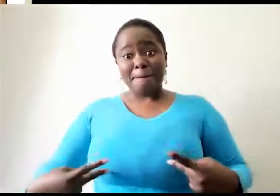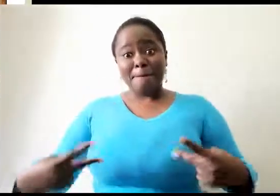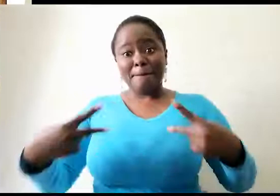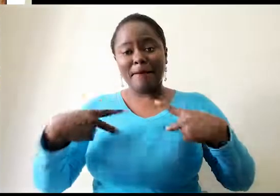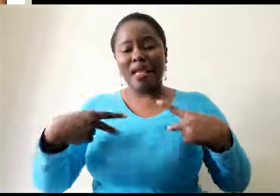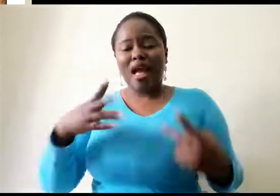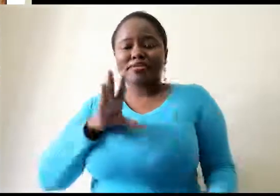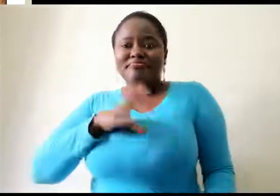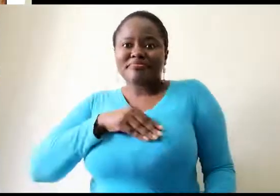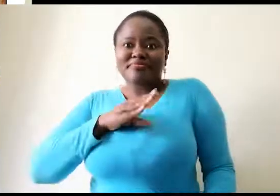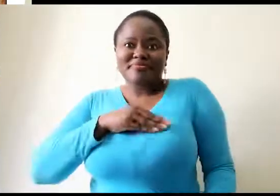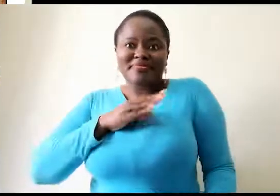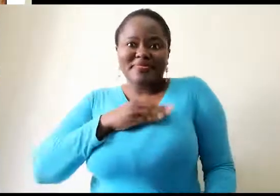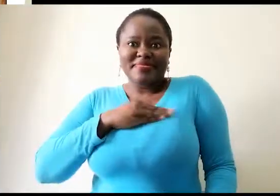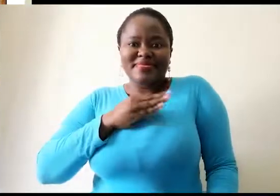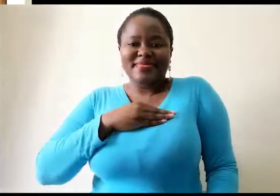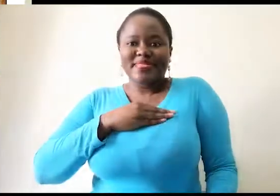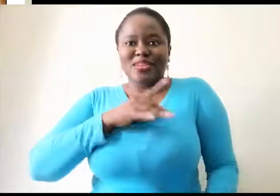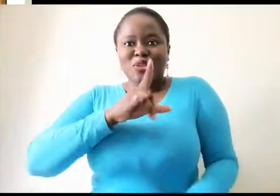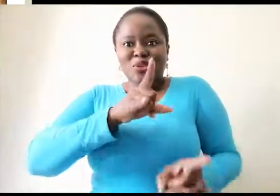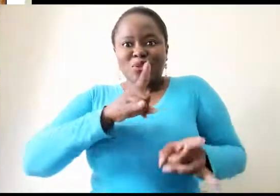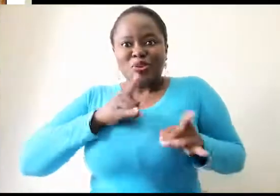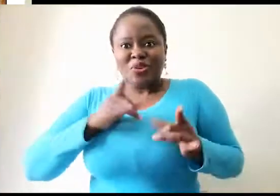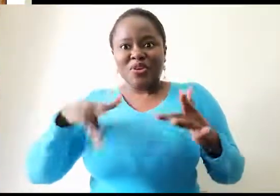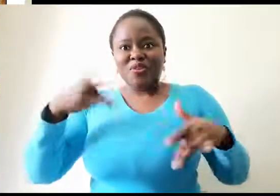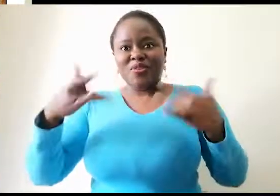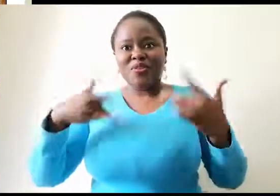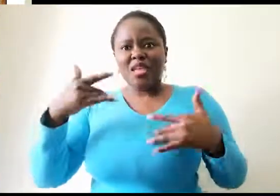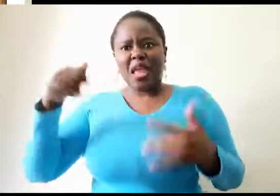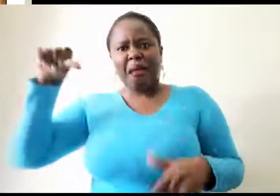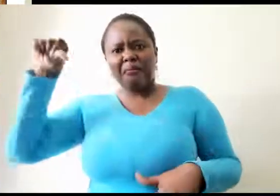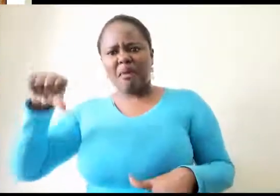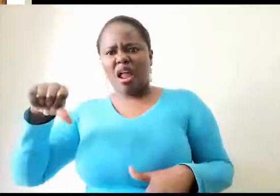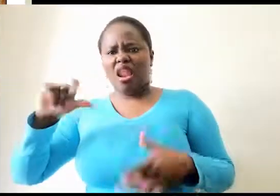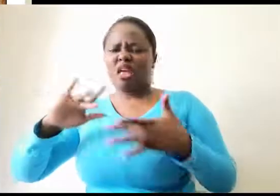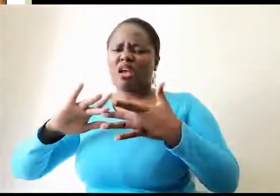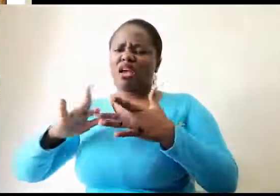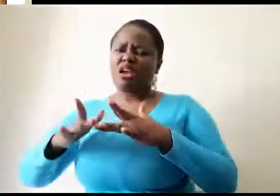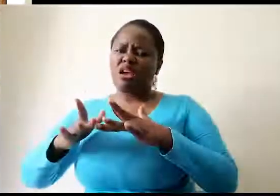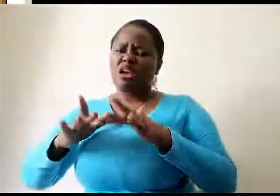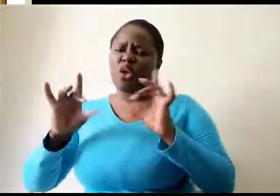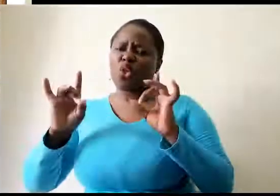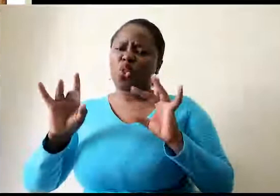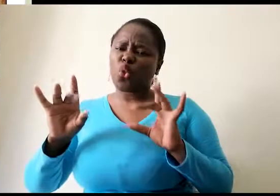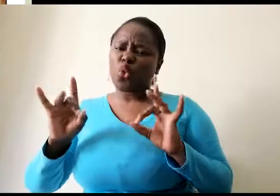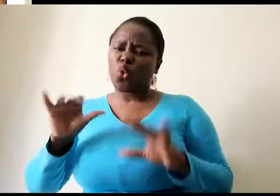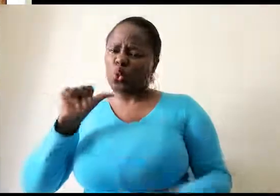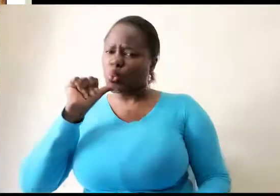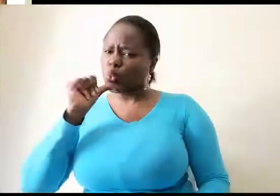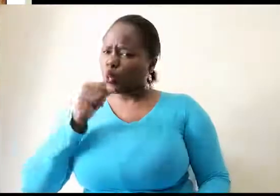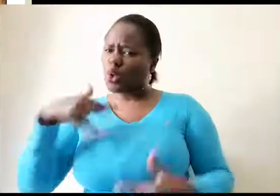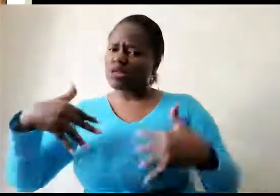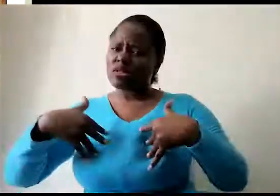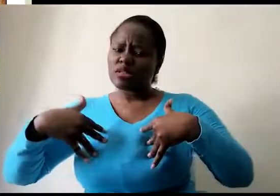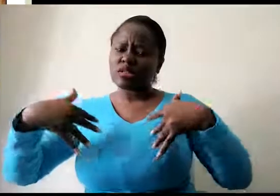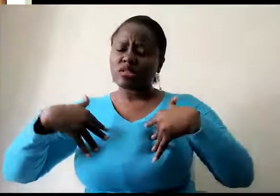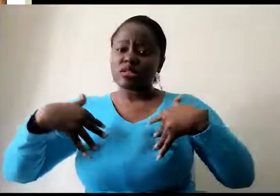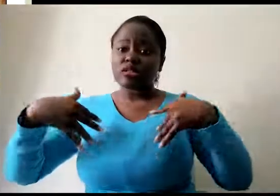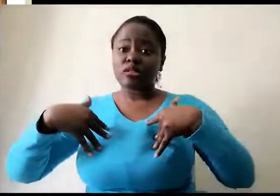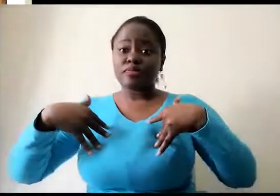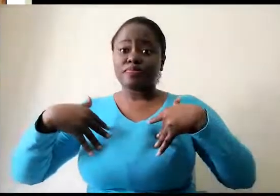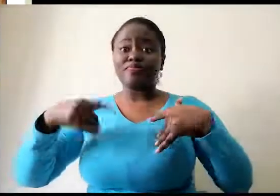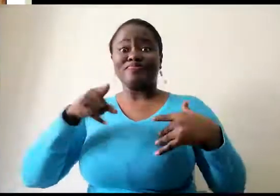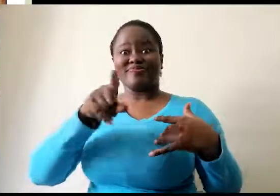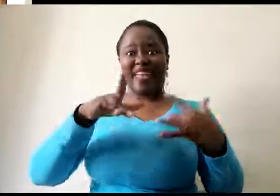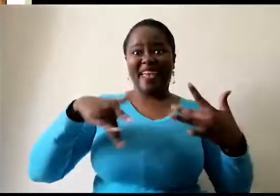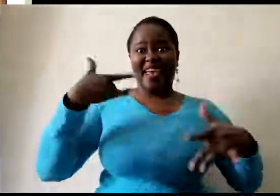es el placer y el único mal es el dolor. En consecuencia, sitúa en